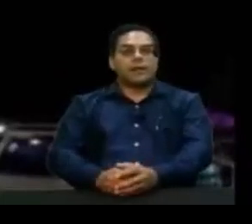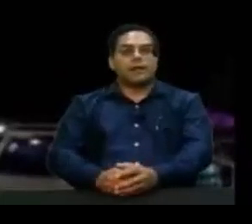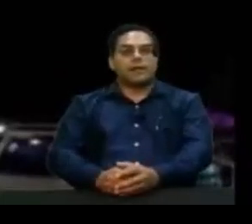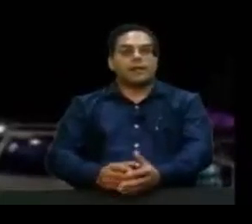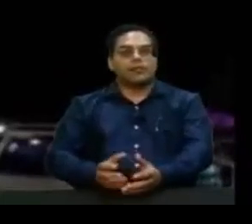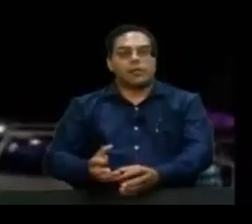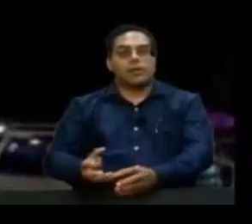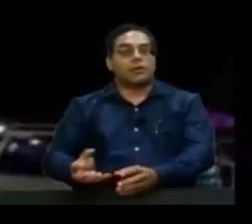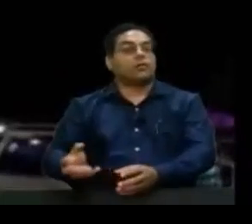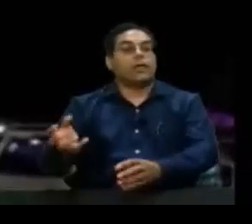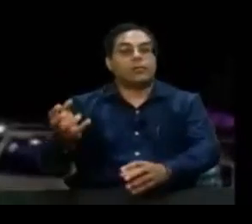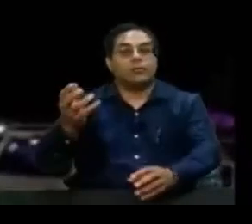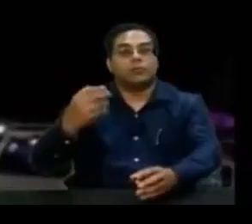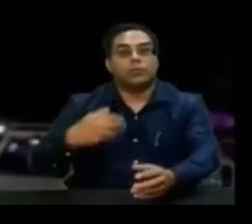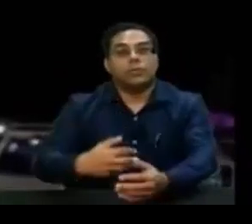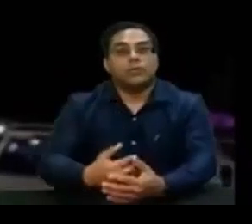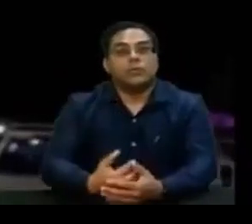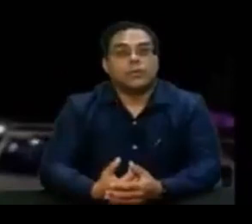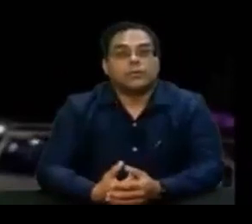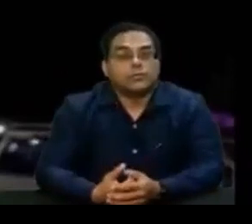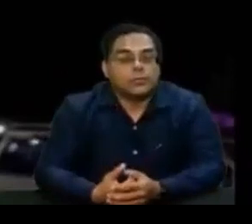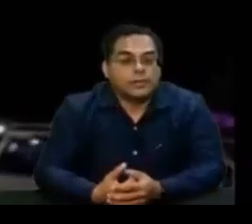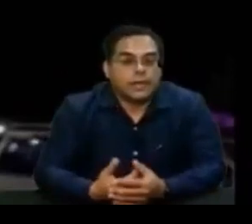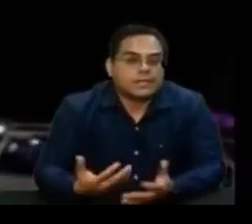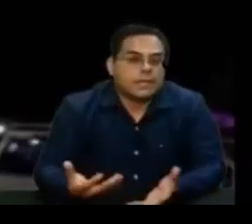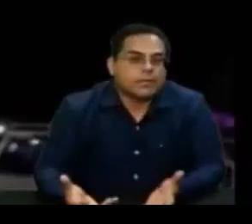ya relacionó el onoftalmos con